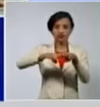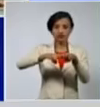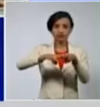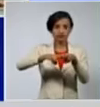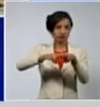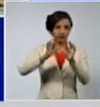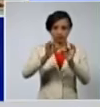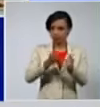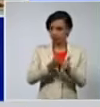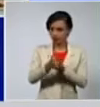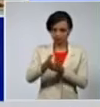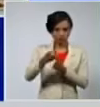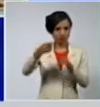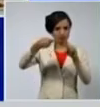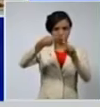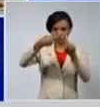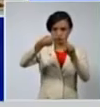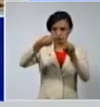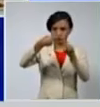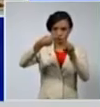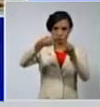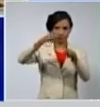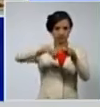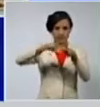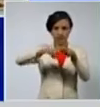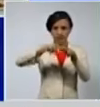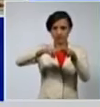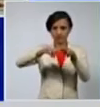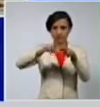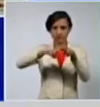el primer lugar, con una tasa de